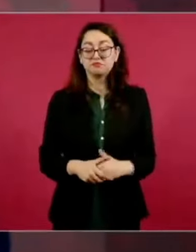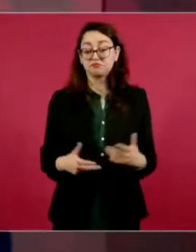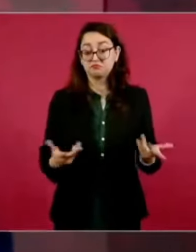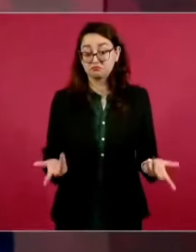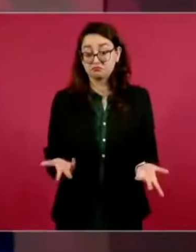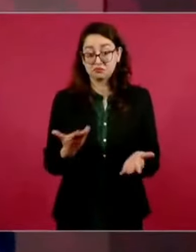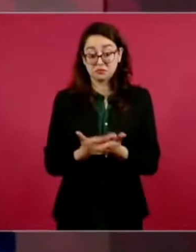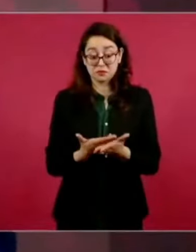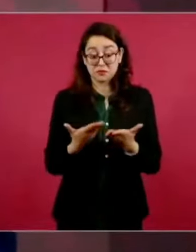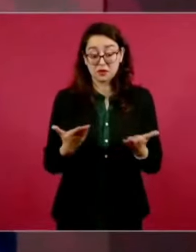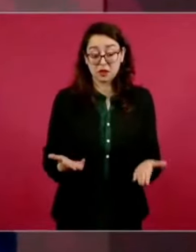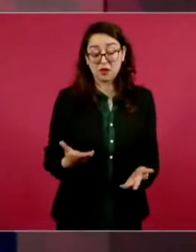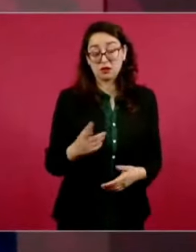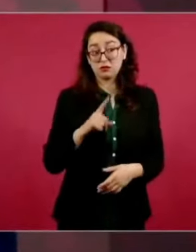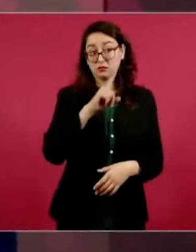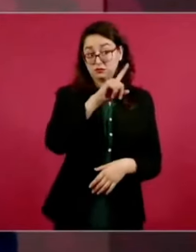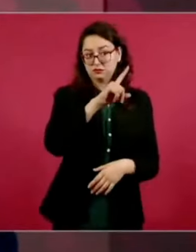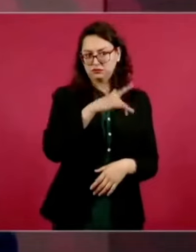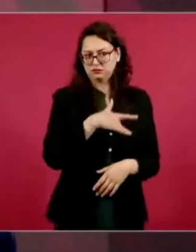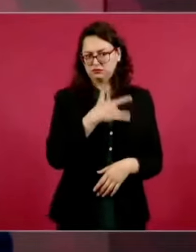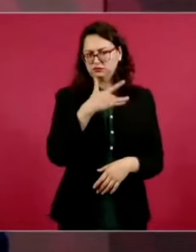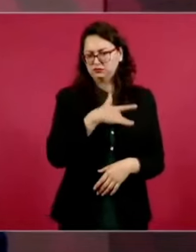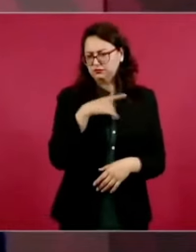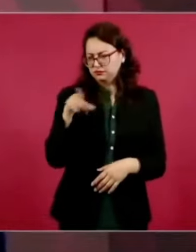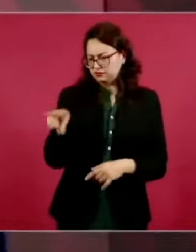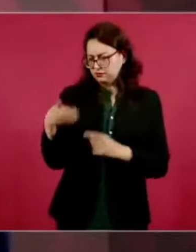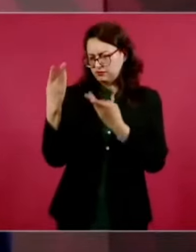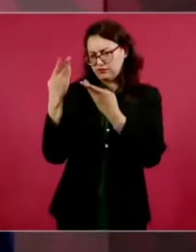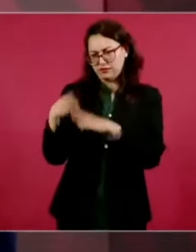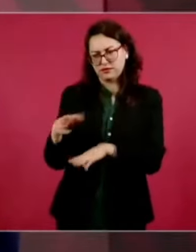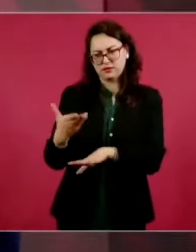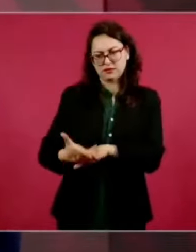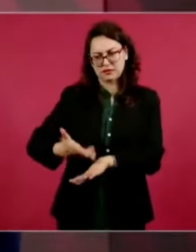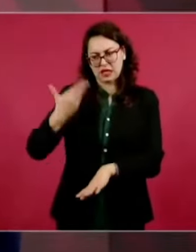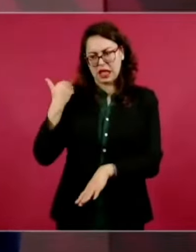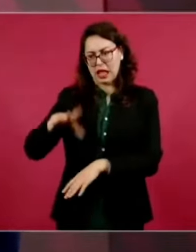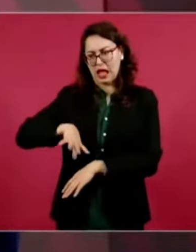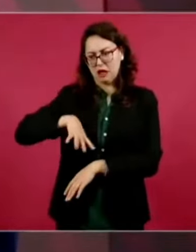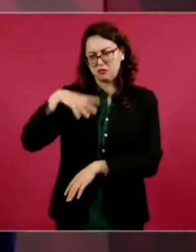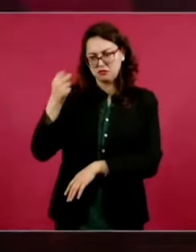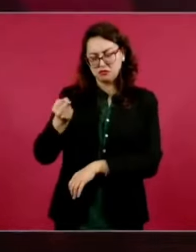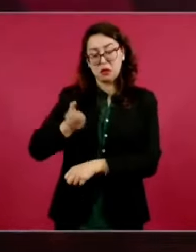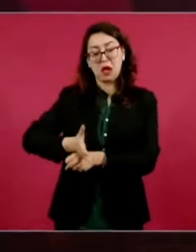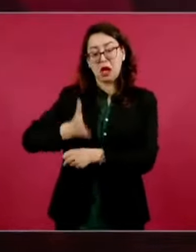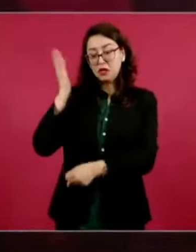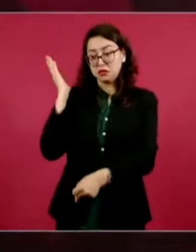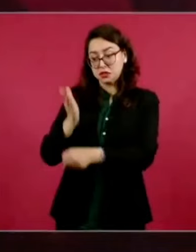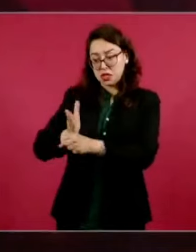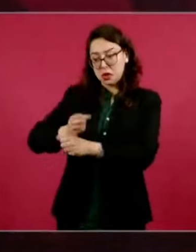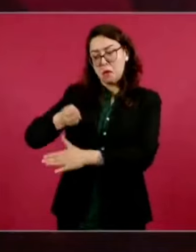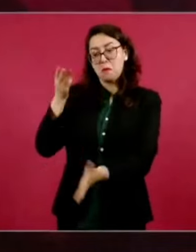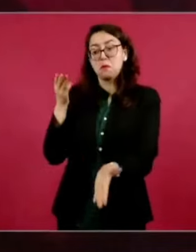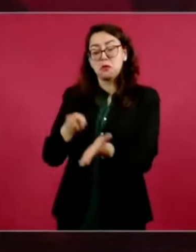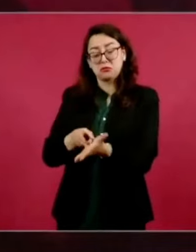castiguen a quienes hayan llevado a cabo esa práctica, pero no nos afecta.